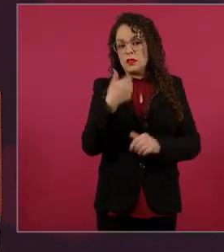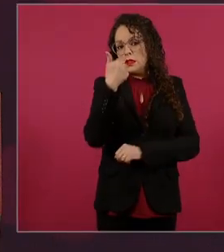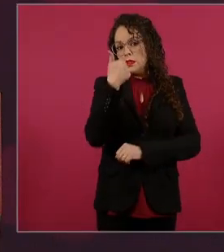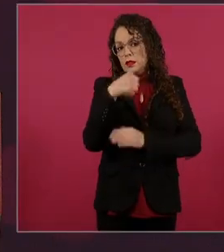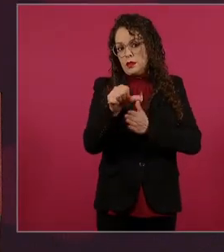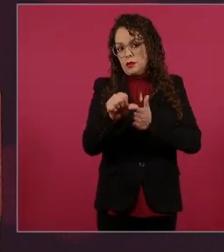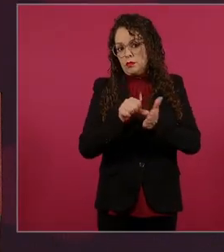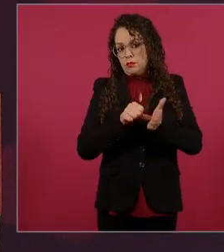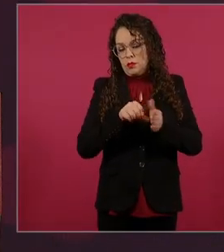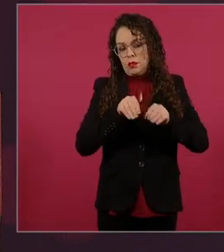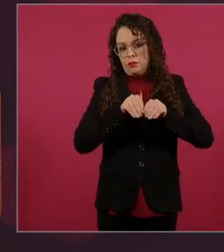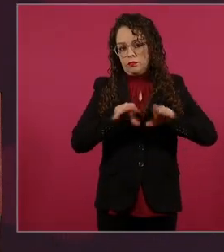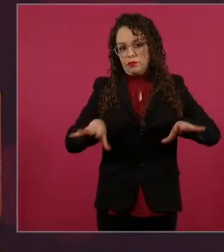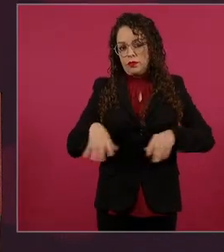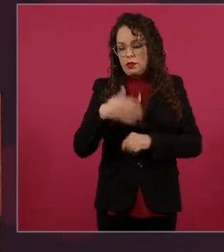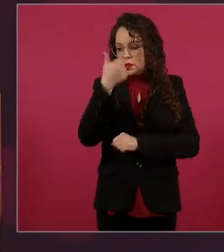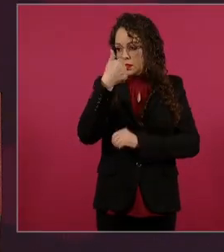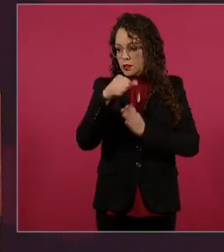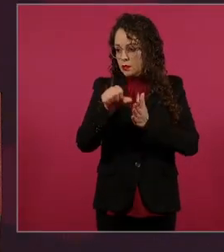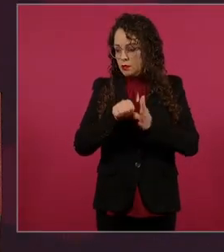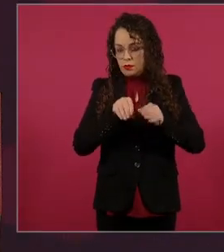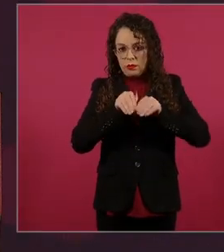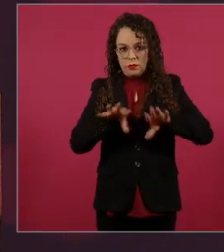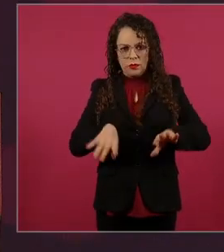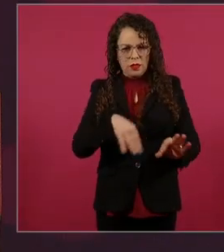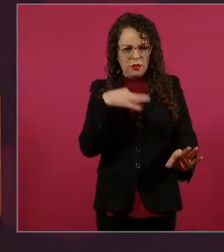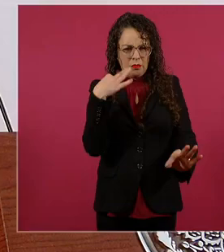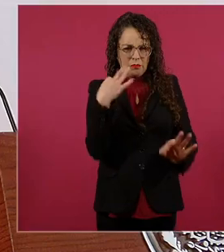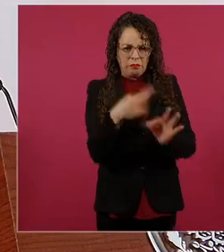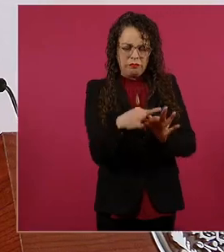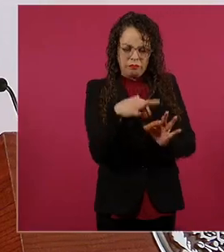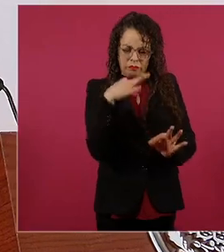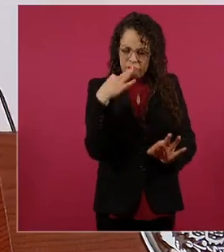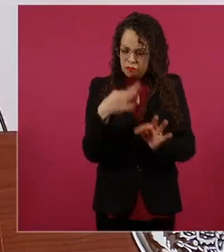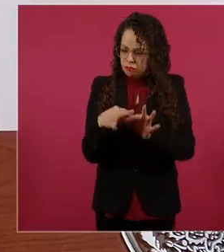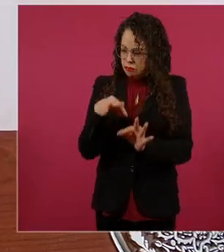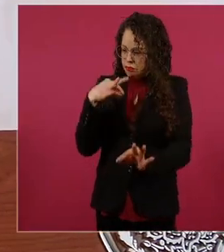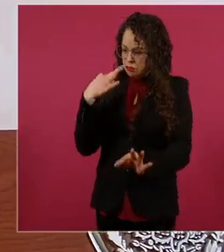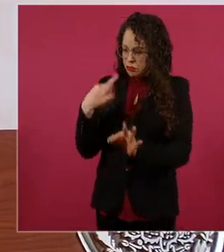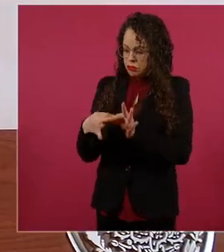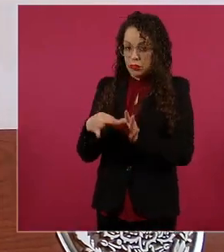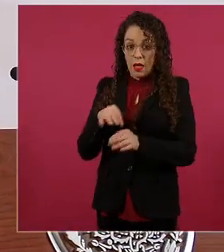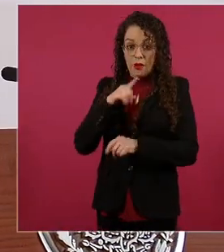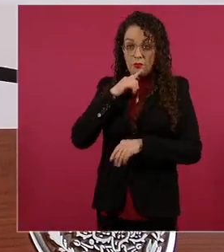nunca dejó de informar nunca